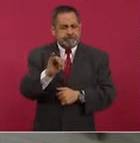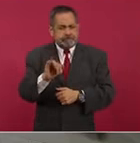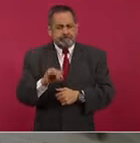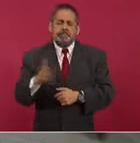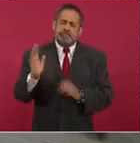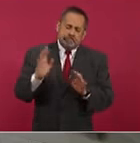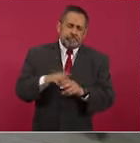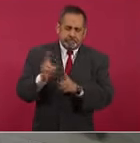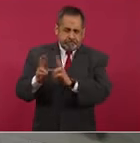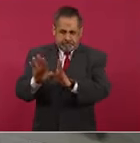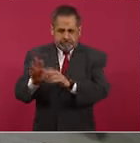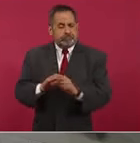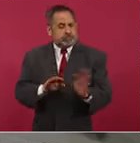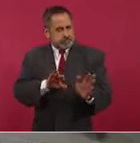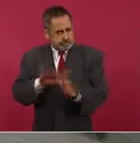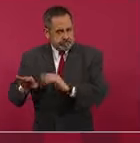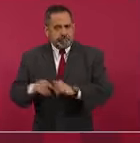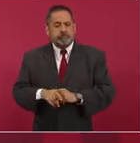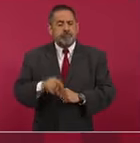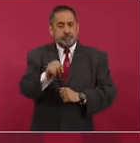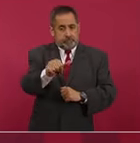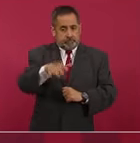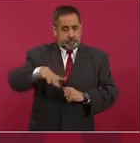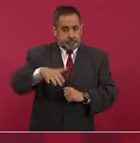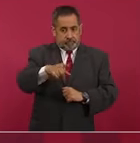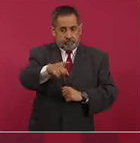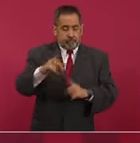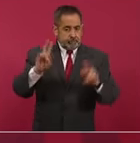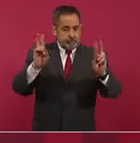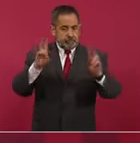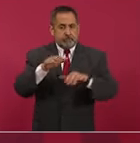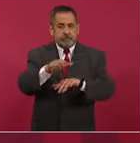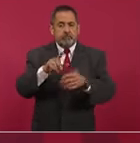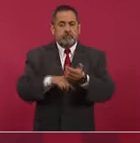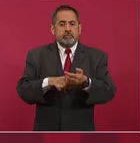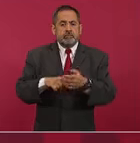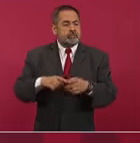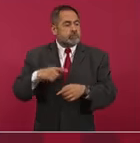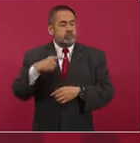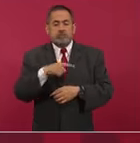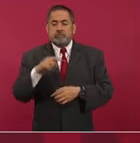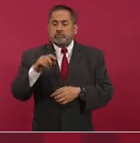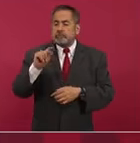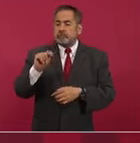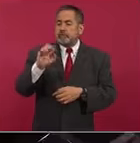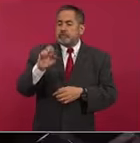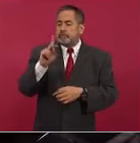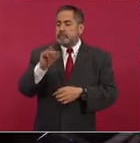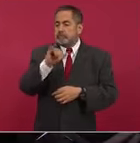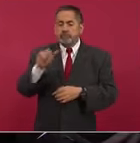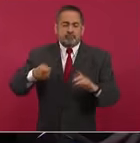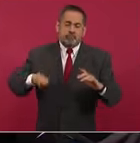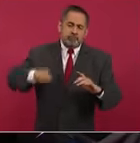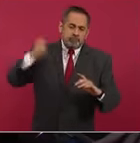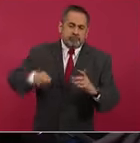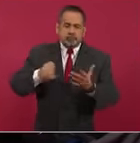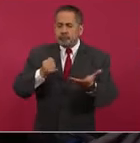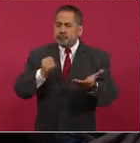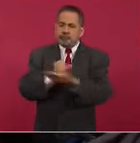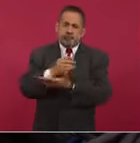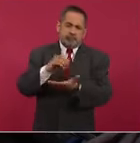vamos a tratar. El otro tema que tiene que ver con la decisión del Tribunal Electoral del Poder Judicial de la Federación